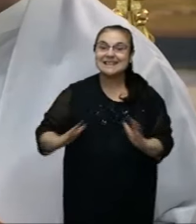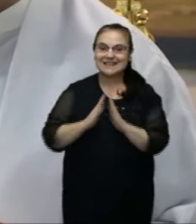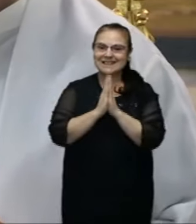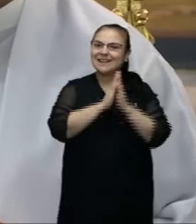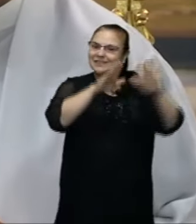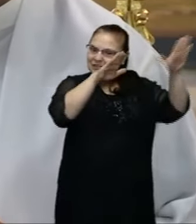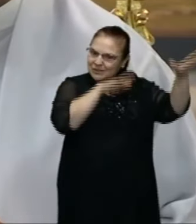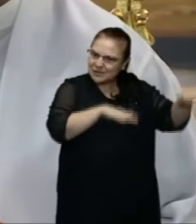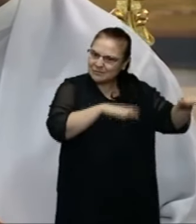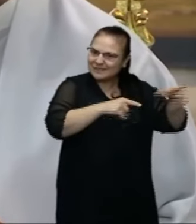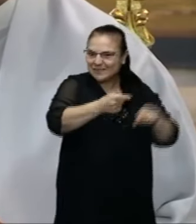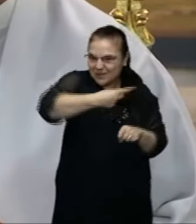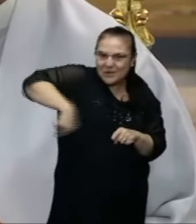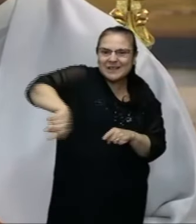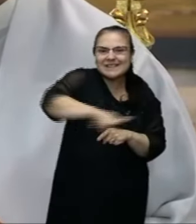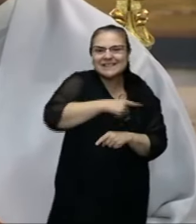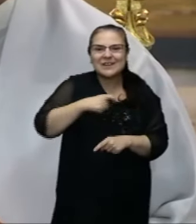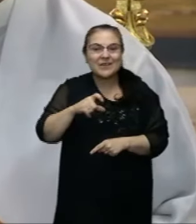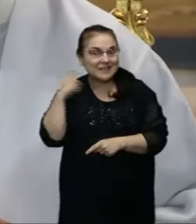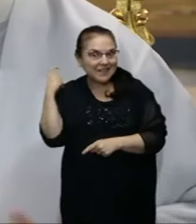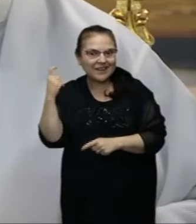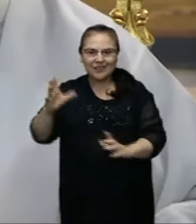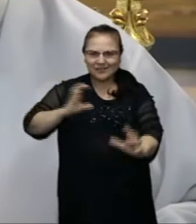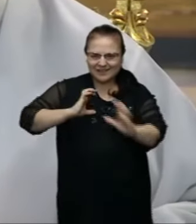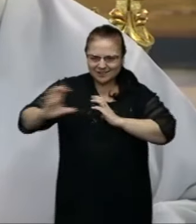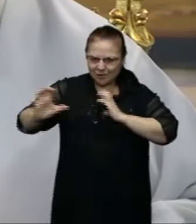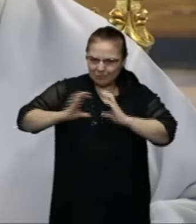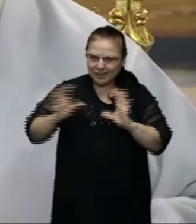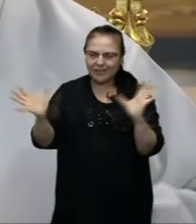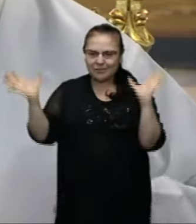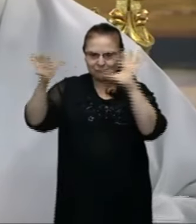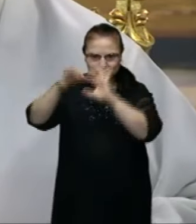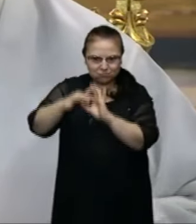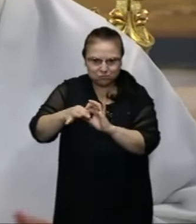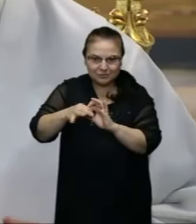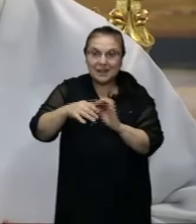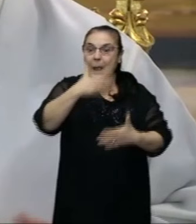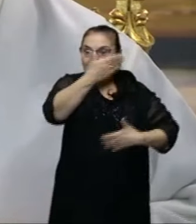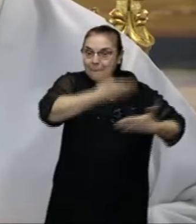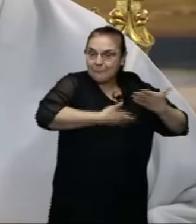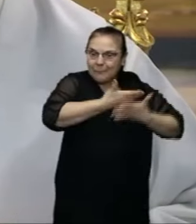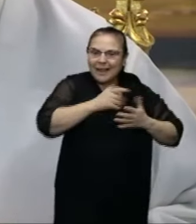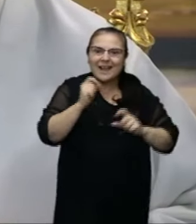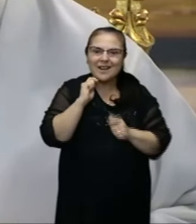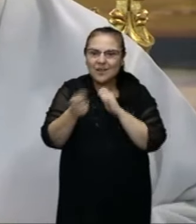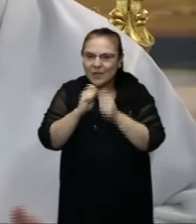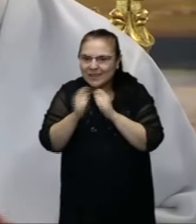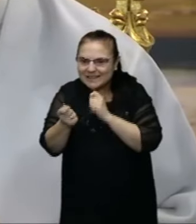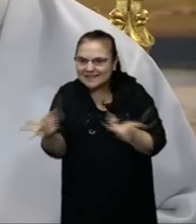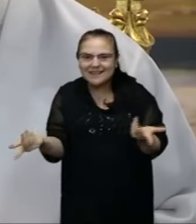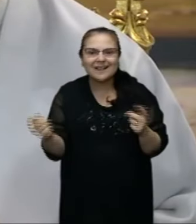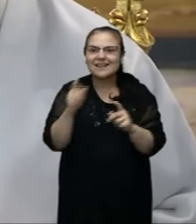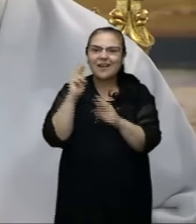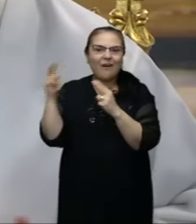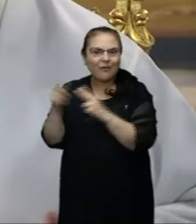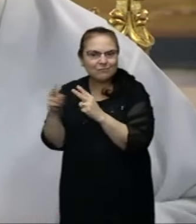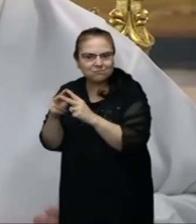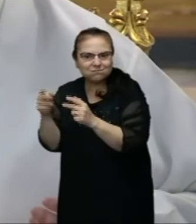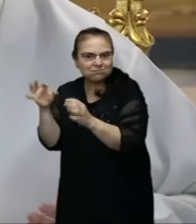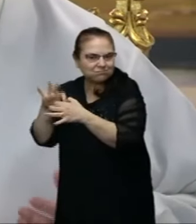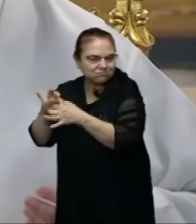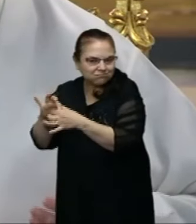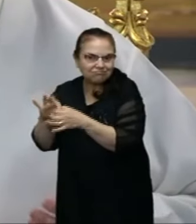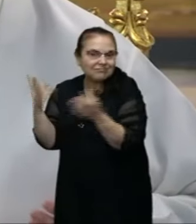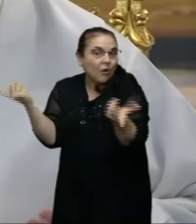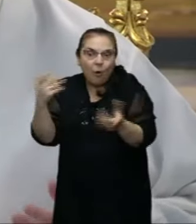que además de sacerdotes profundizamos en la comunicación, y de tantos periodistas que nos seguís, o que estáis enfermos y de tantas personas enfermas, pues